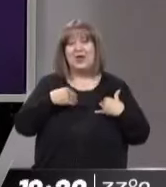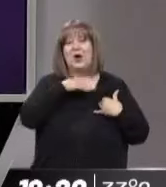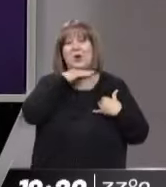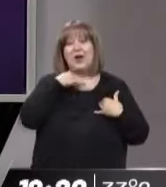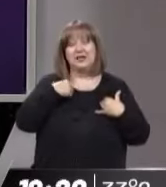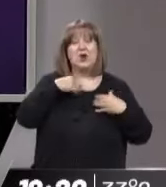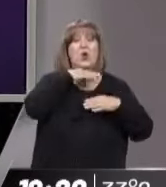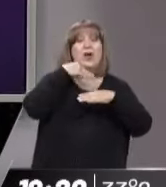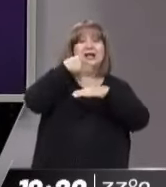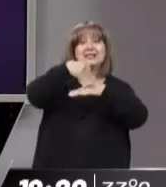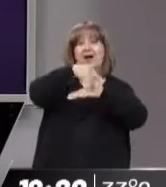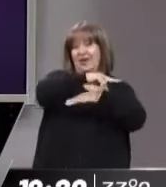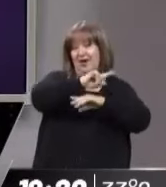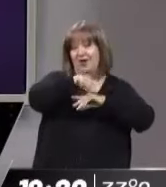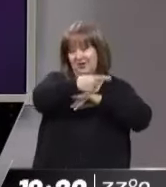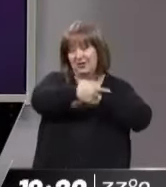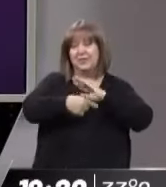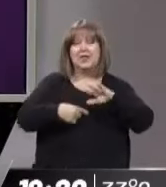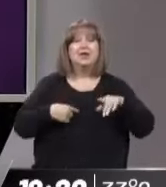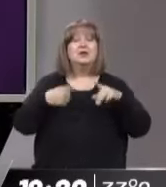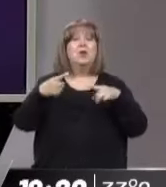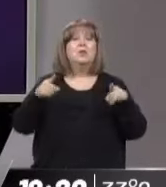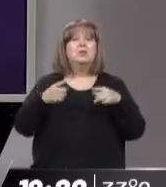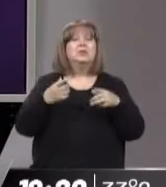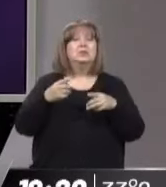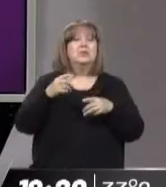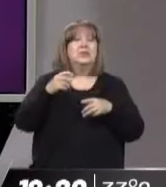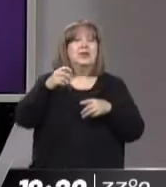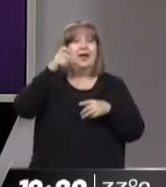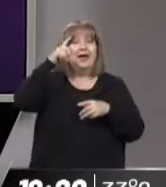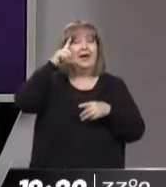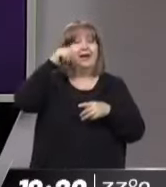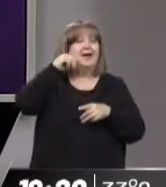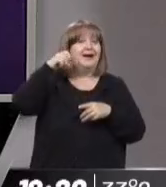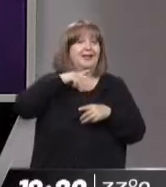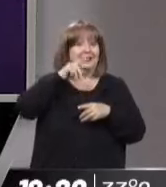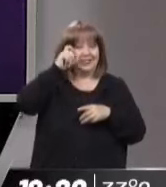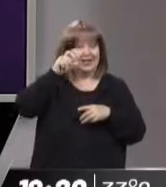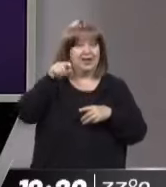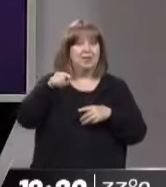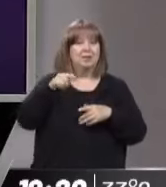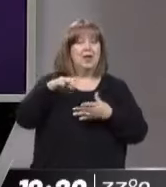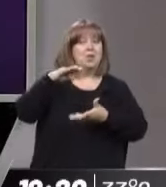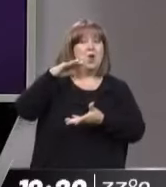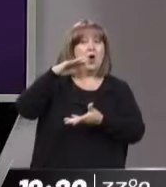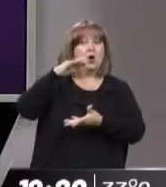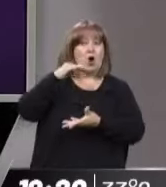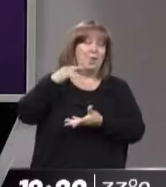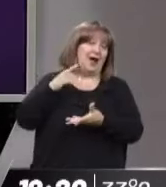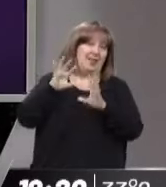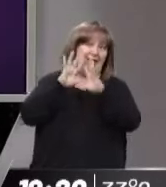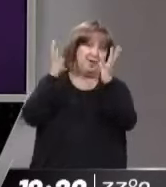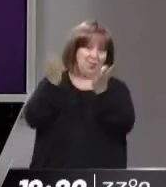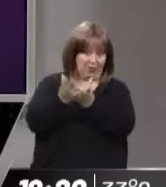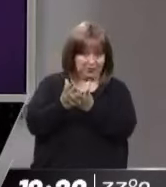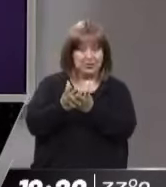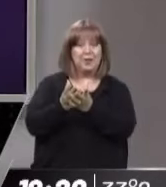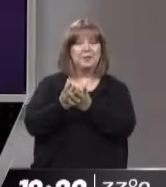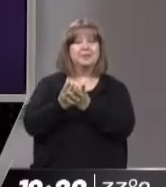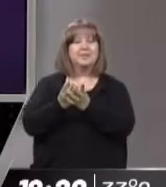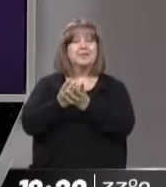A ver, nosotros lo que te vamos a mostrar es la canción de Elegante que obviamente tenía que hacer sobre la Copa del Mundo de Qatar 2022.